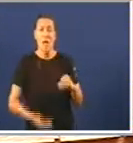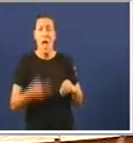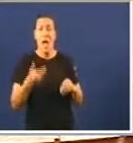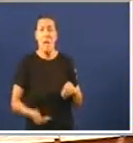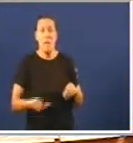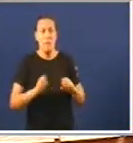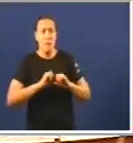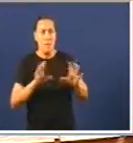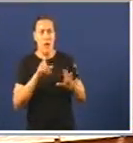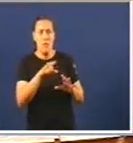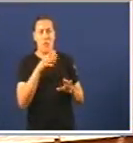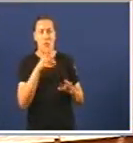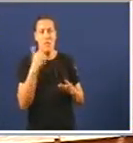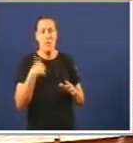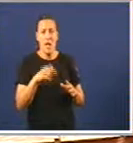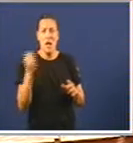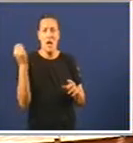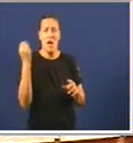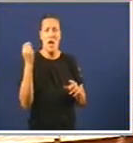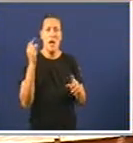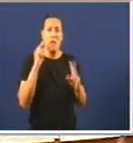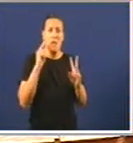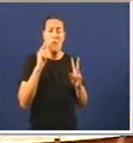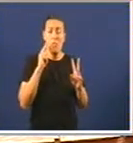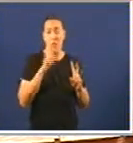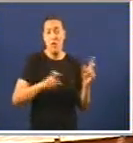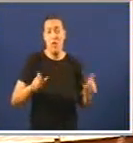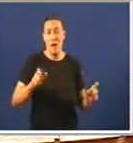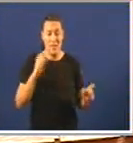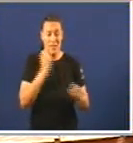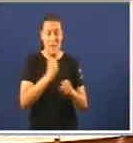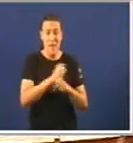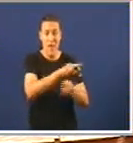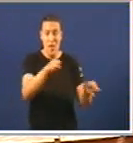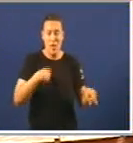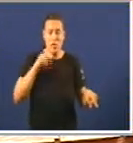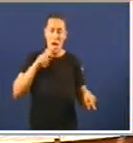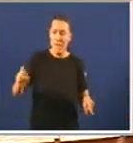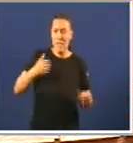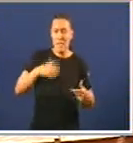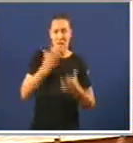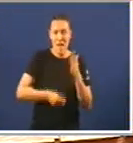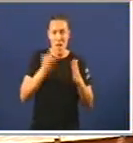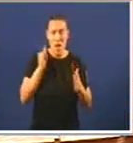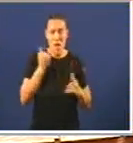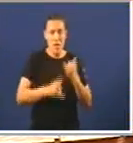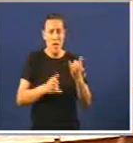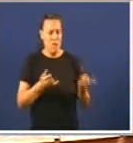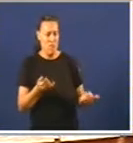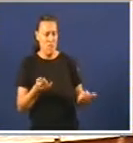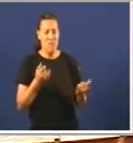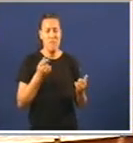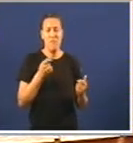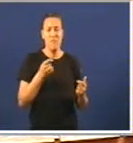que era evidente cando se tiña advertido xa dende o inicio por parte das persoas que tiñan que utilizar ese sistema operativo, pois debería ter